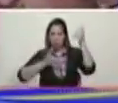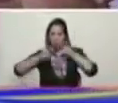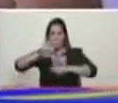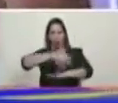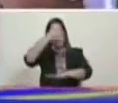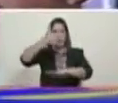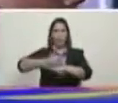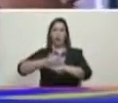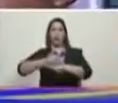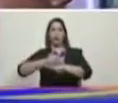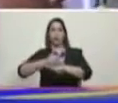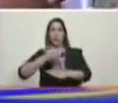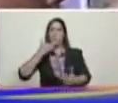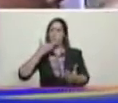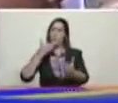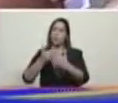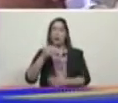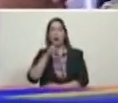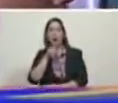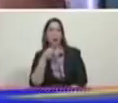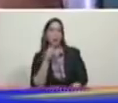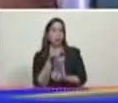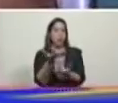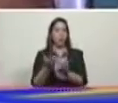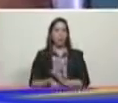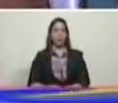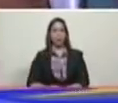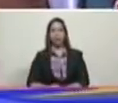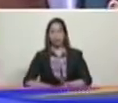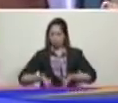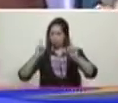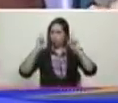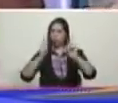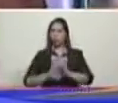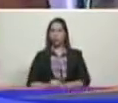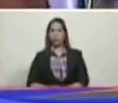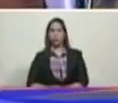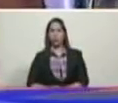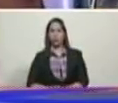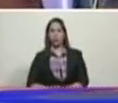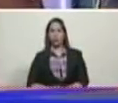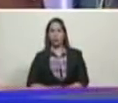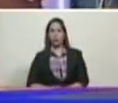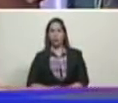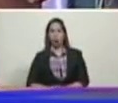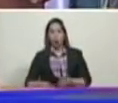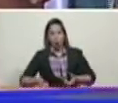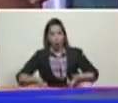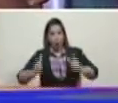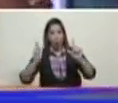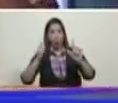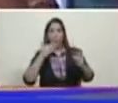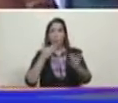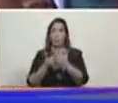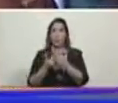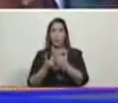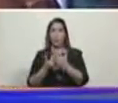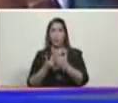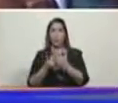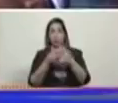jefe! Permiso para hablar con usted. Adelante. Solicito su autorización para recibir